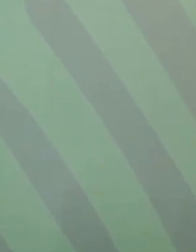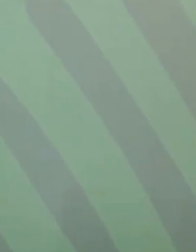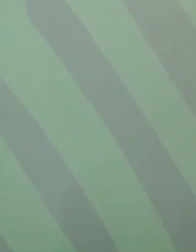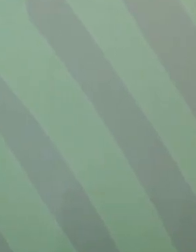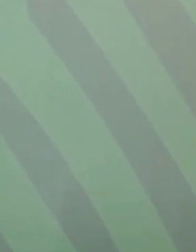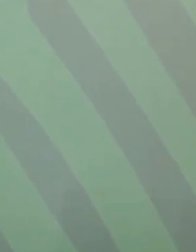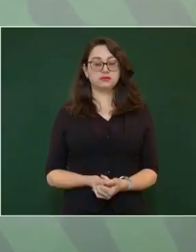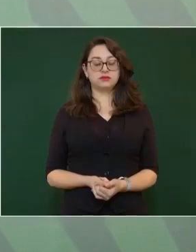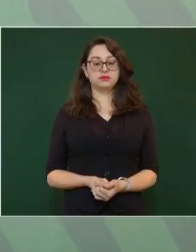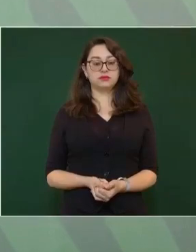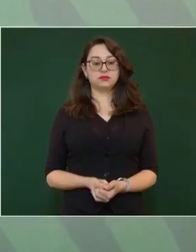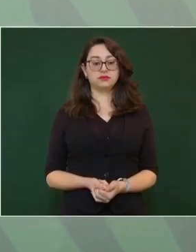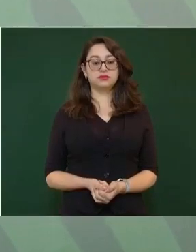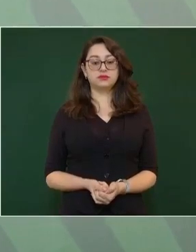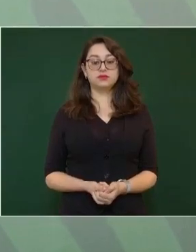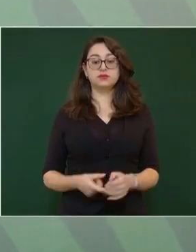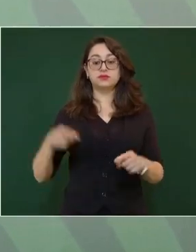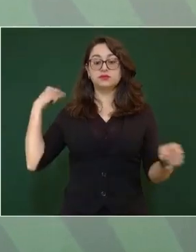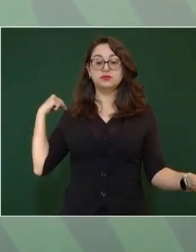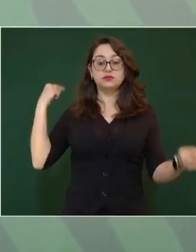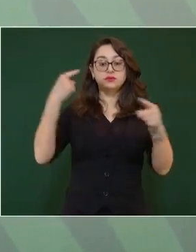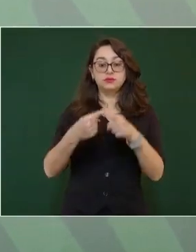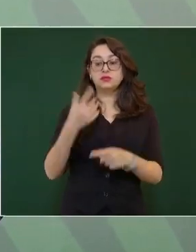de pesos.